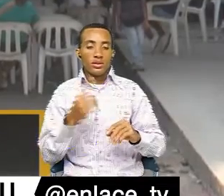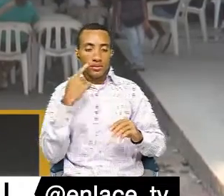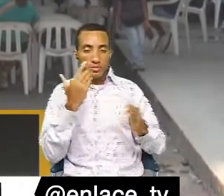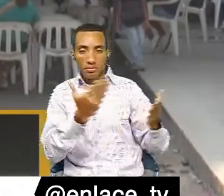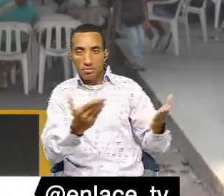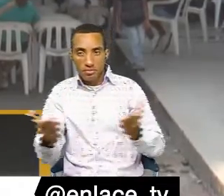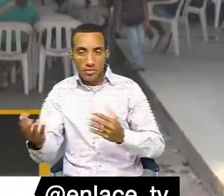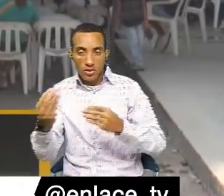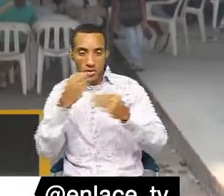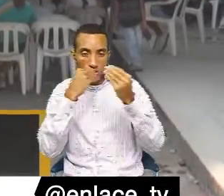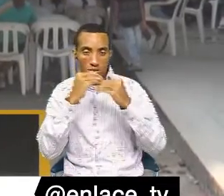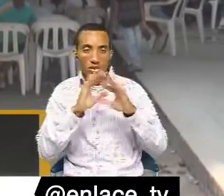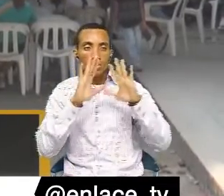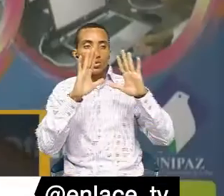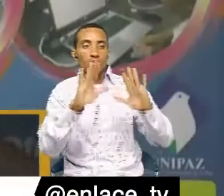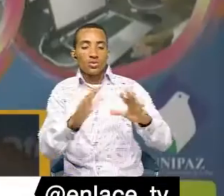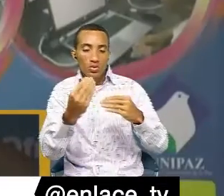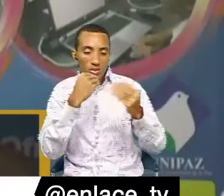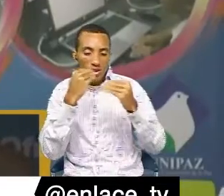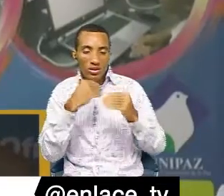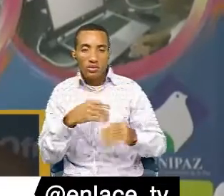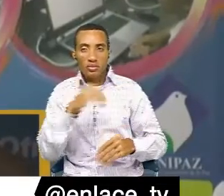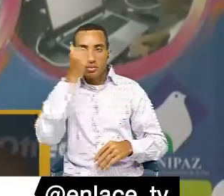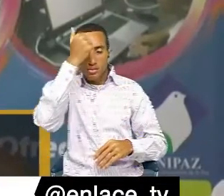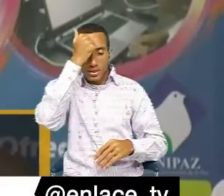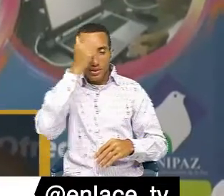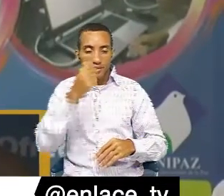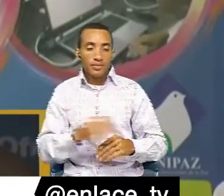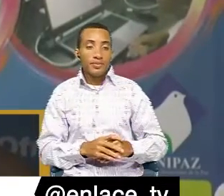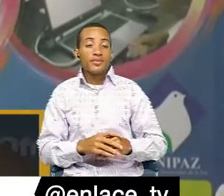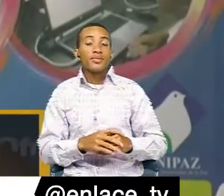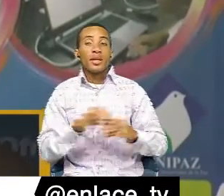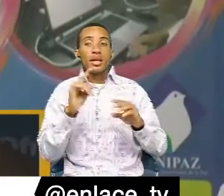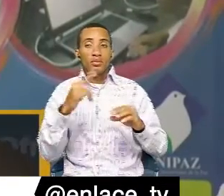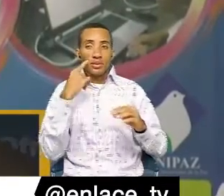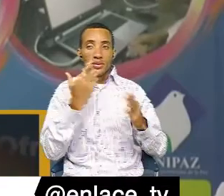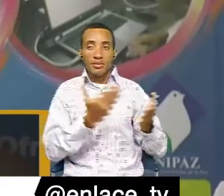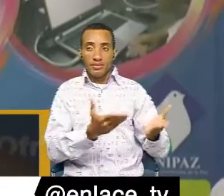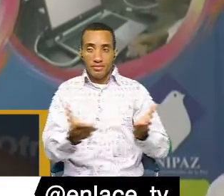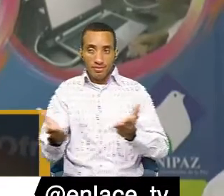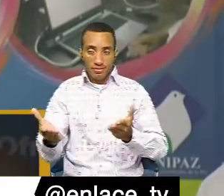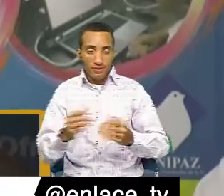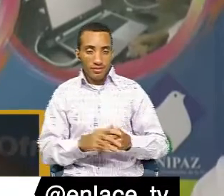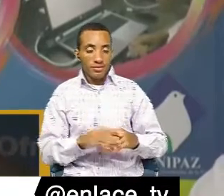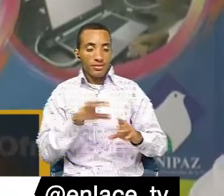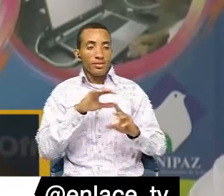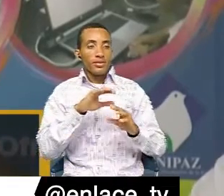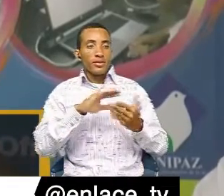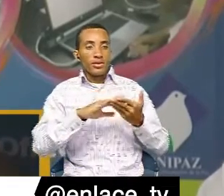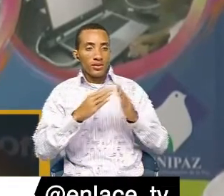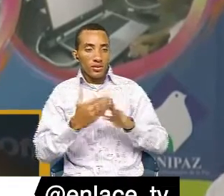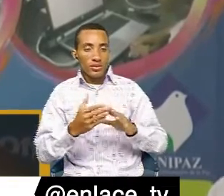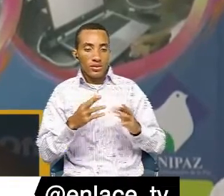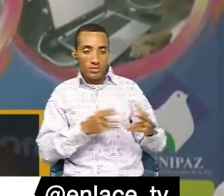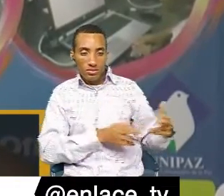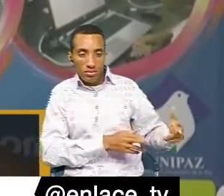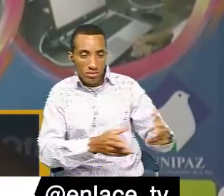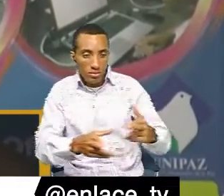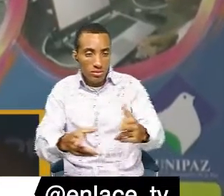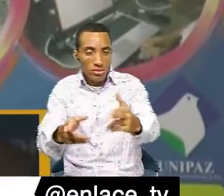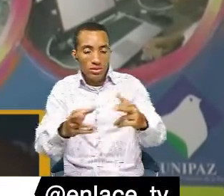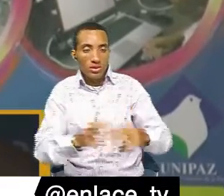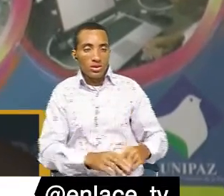los platos típicos de esta zona del país. Sí, la muestra gastronómica representa mucho a nuestra comunidad, la comunidad de La Ribera, los 12 barrios que